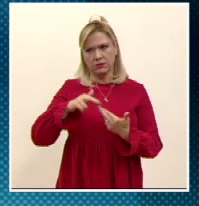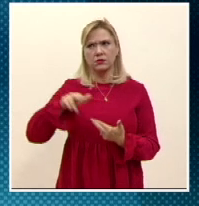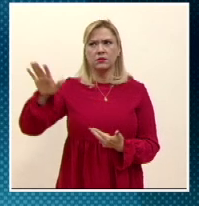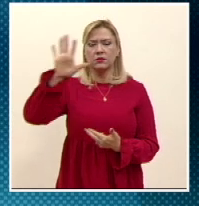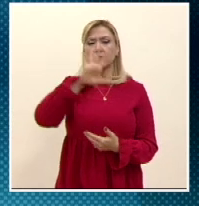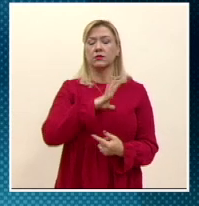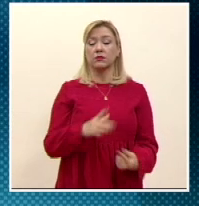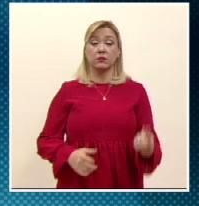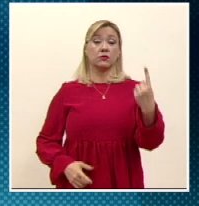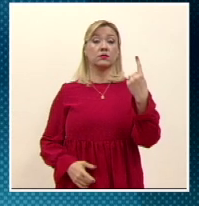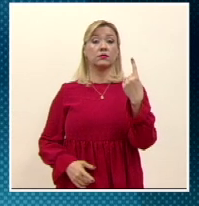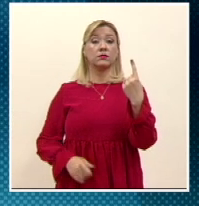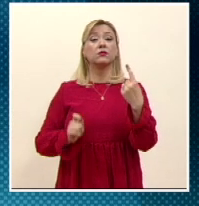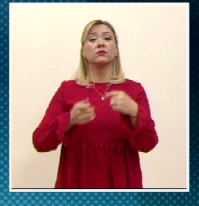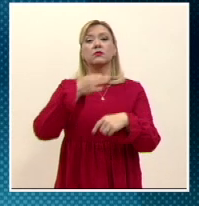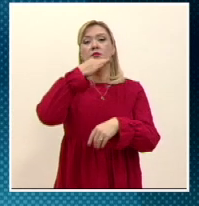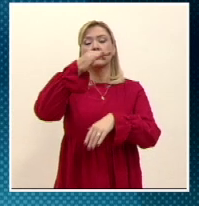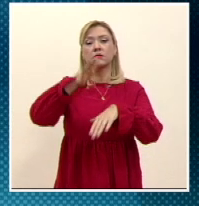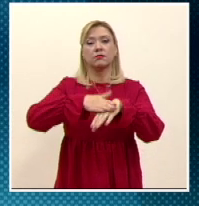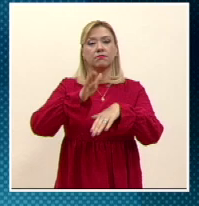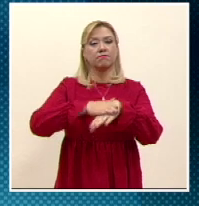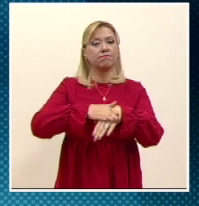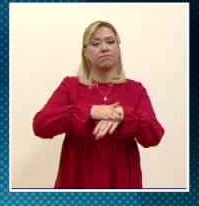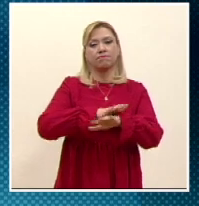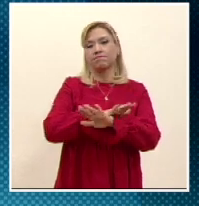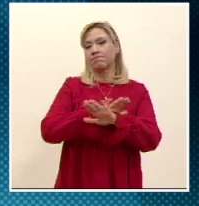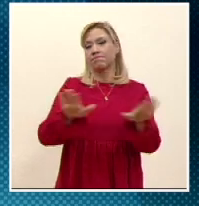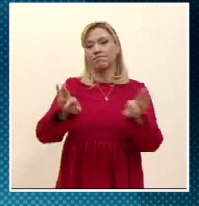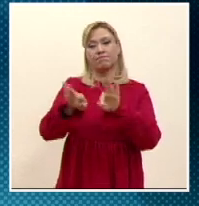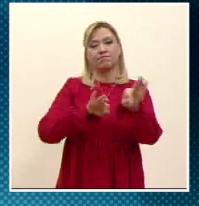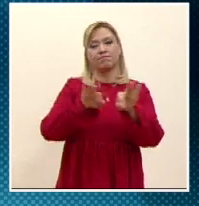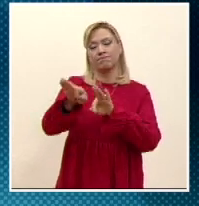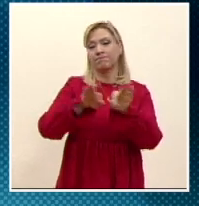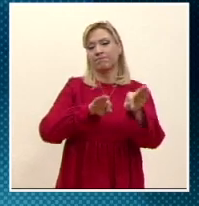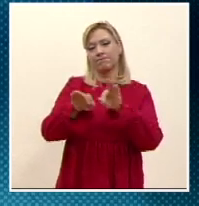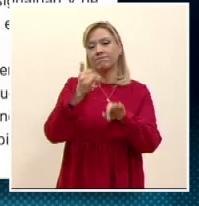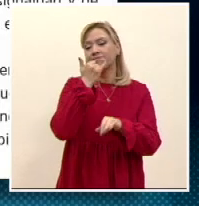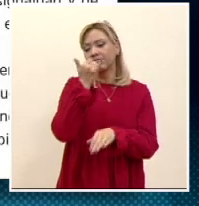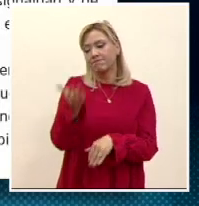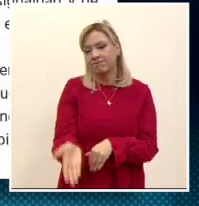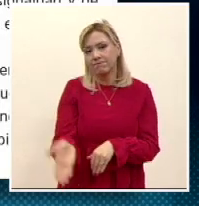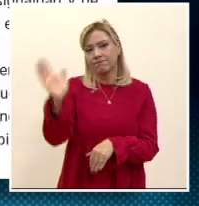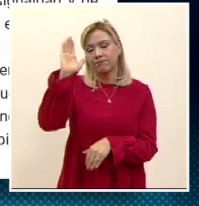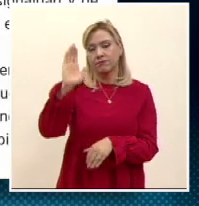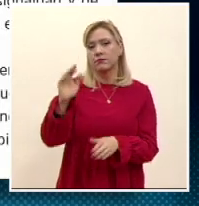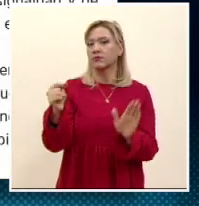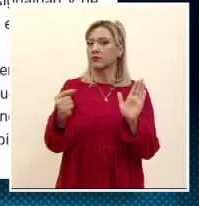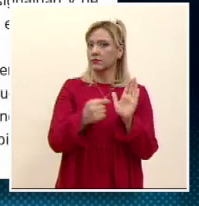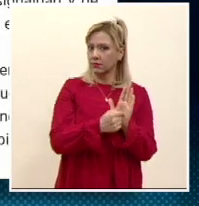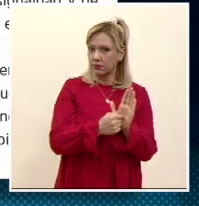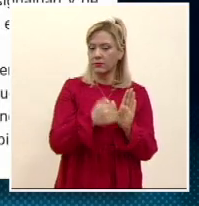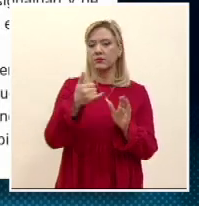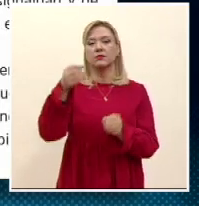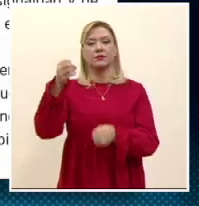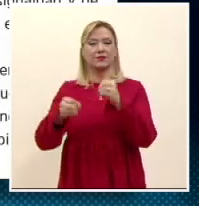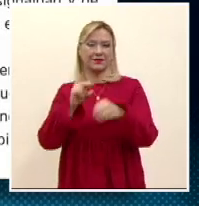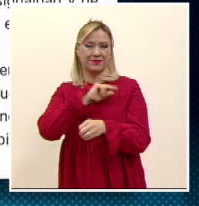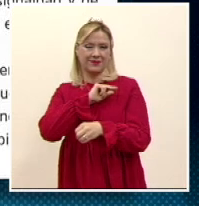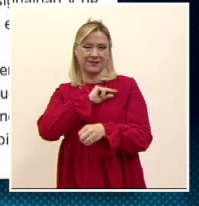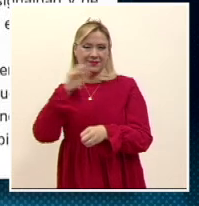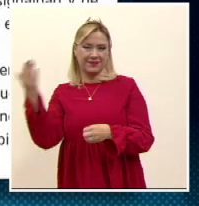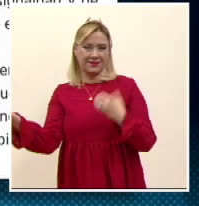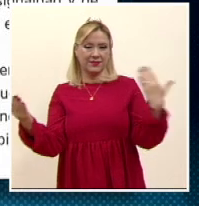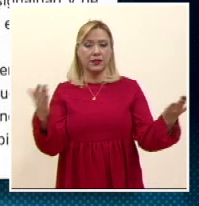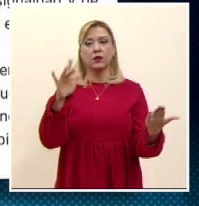1 sobre el aviso de la rescisión de la relación laboral, mientras que de tribunales colegiados se